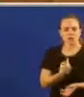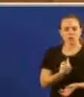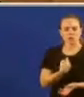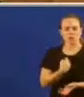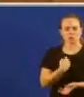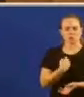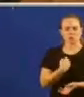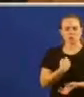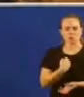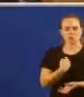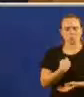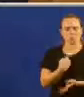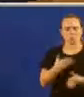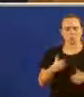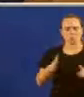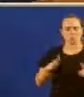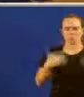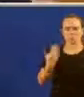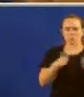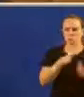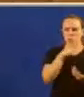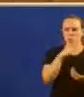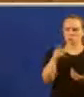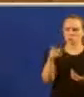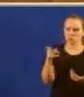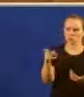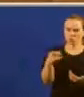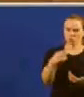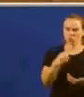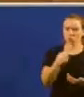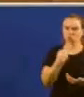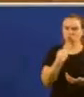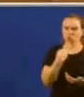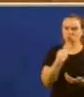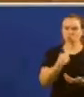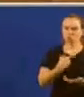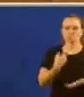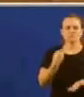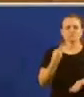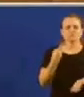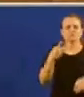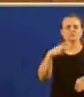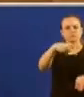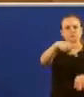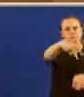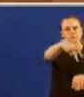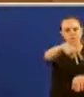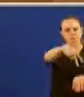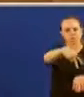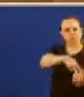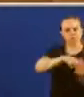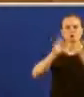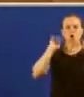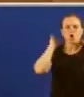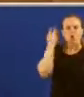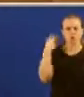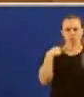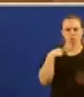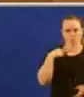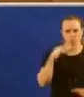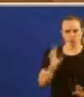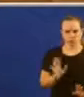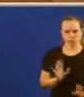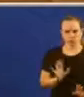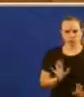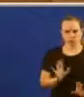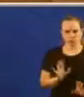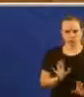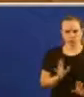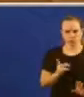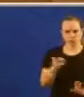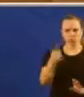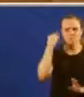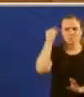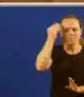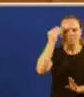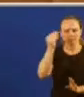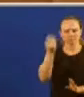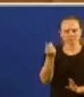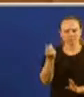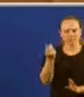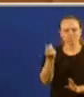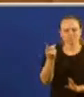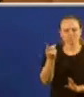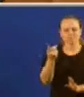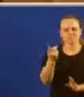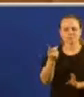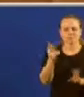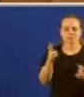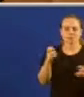a atención porque vostede se ofreceu a ir comparecer ao Congreso dos Deputados. E eu digo, olle, se vostede cree que ten algo que decir sobre